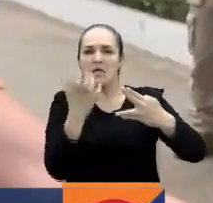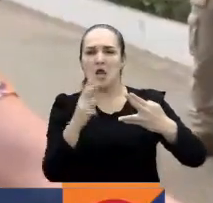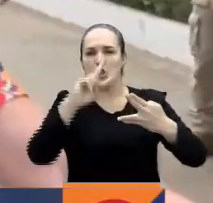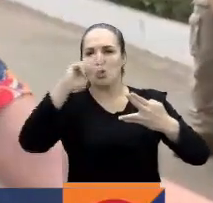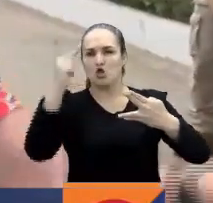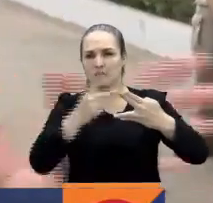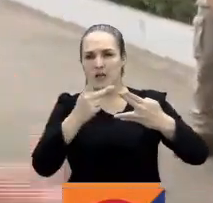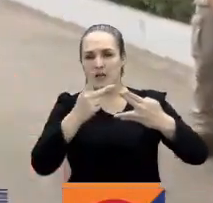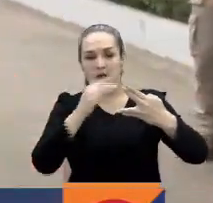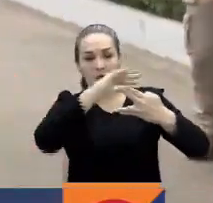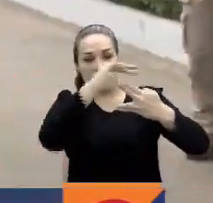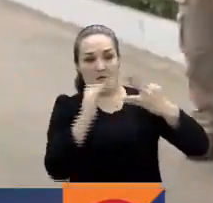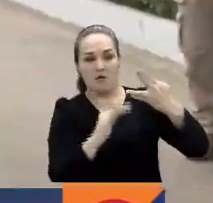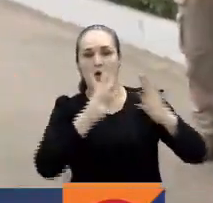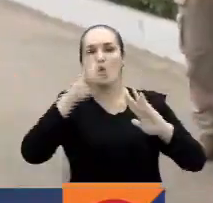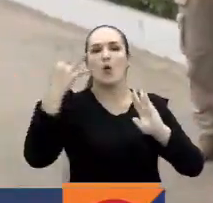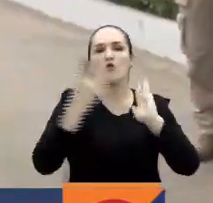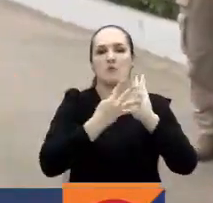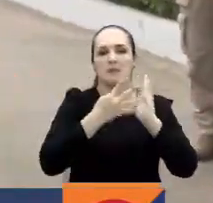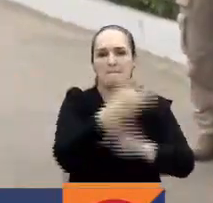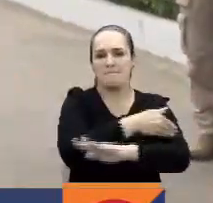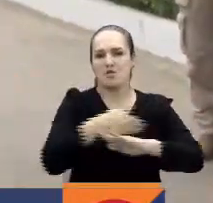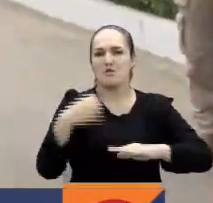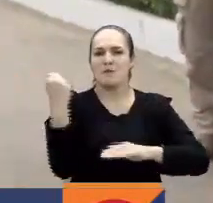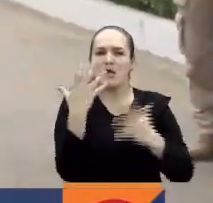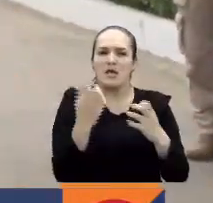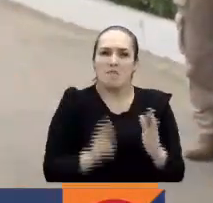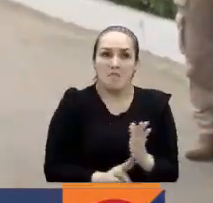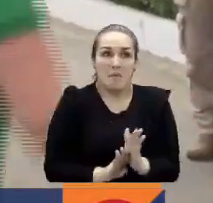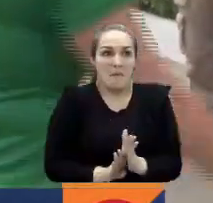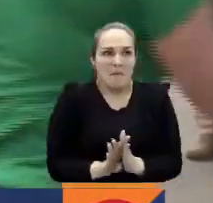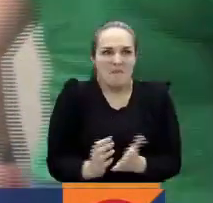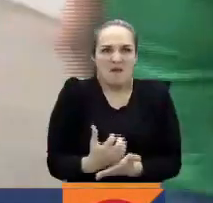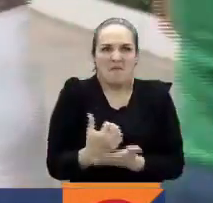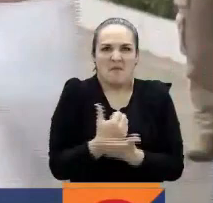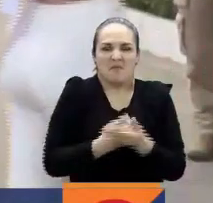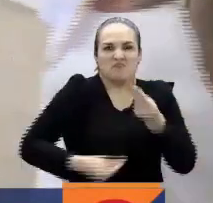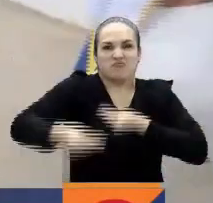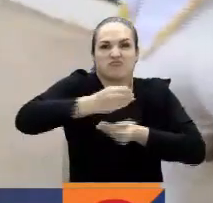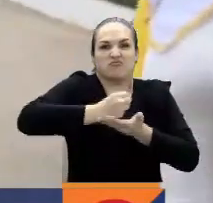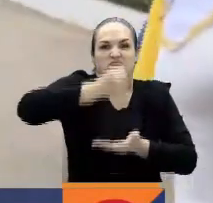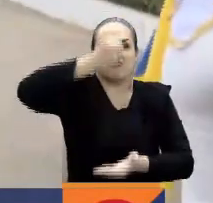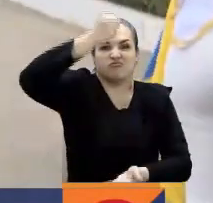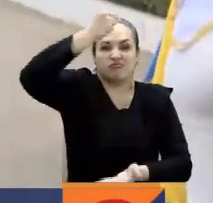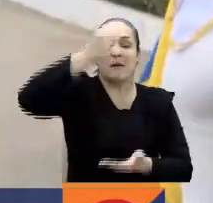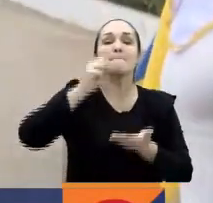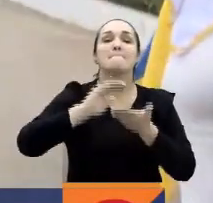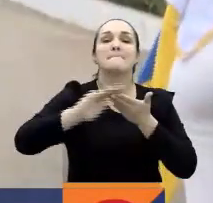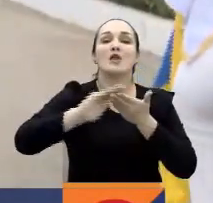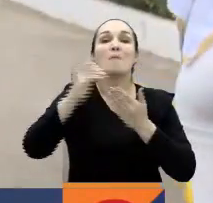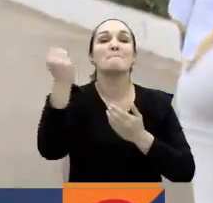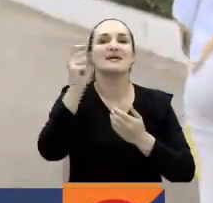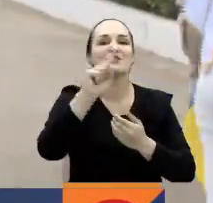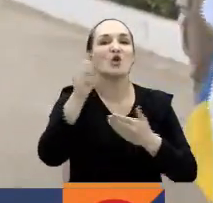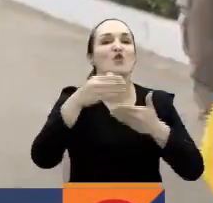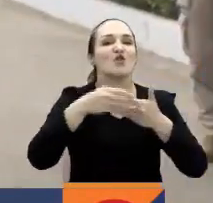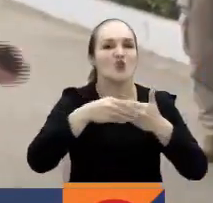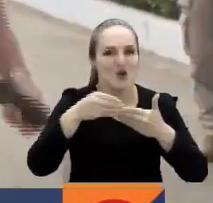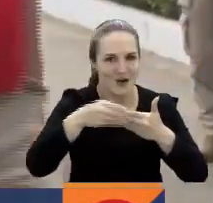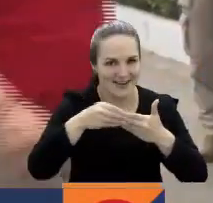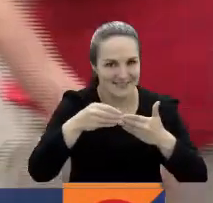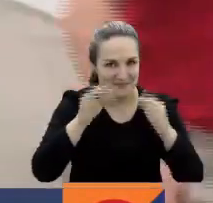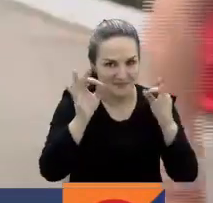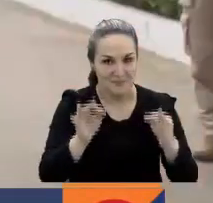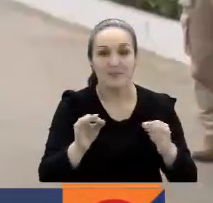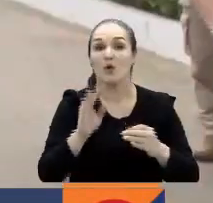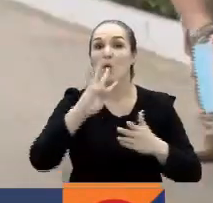lleguemos a unos 4.000 millones de pesos que represente esta balanza comercial. 4.000 millones de dólares mejor. Miremos entonces qué se espera